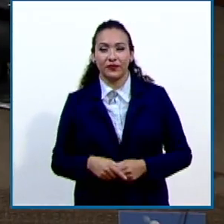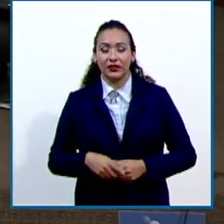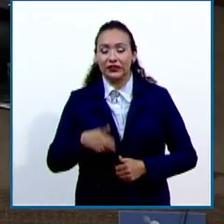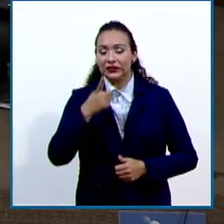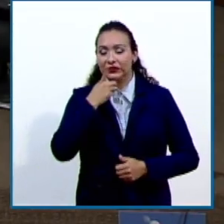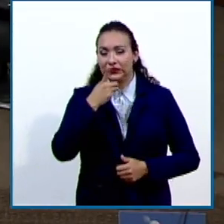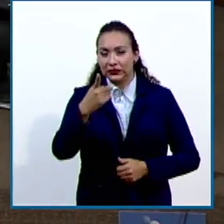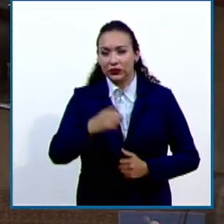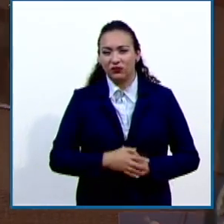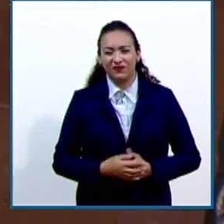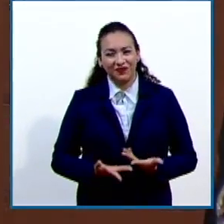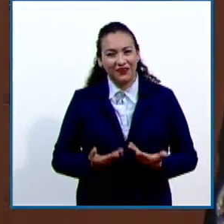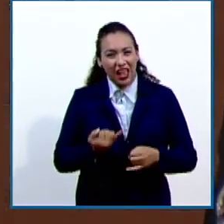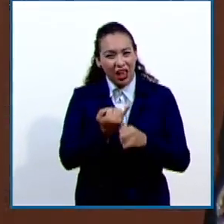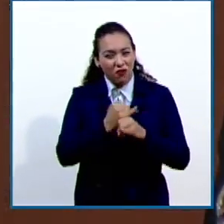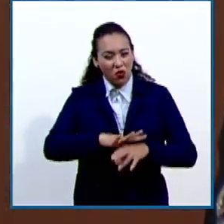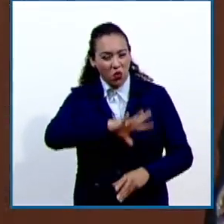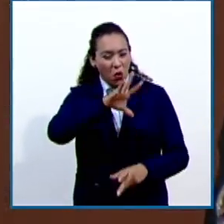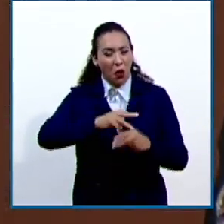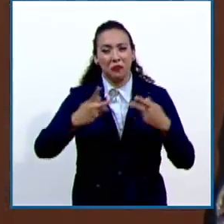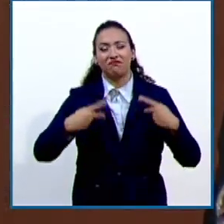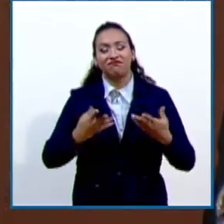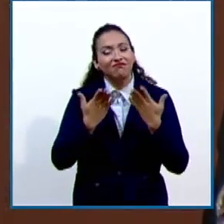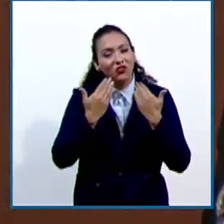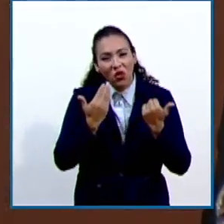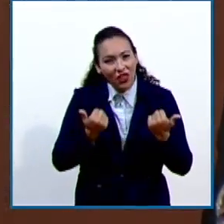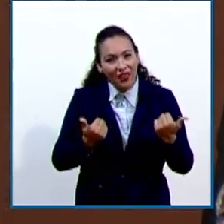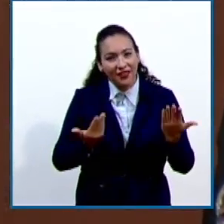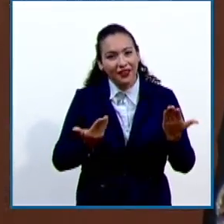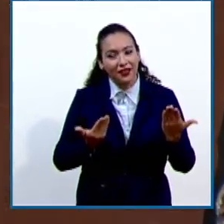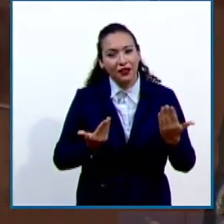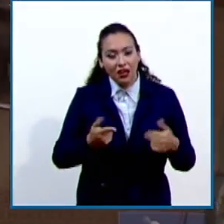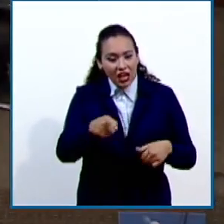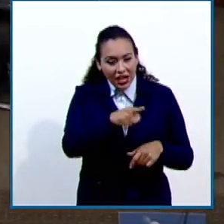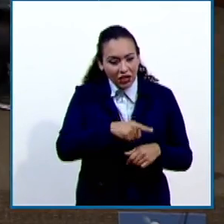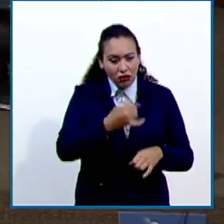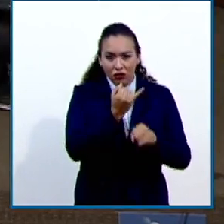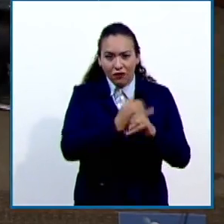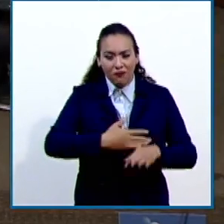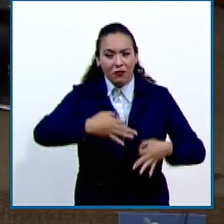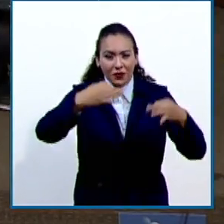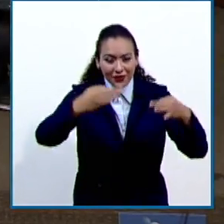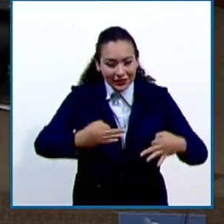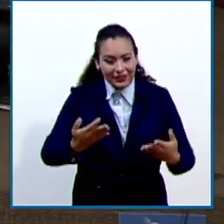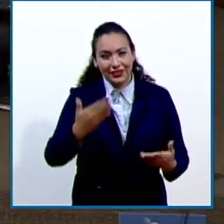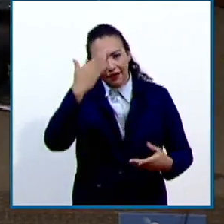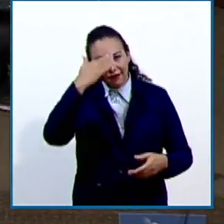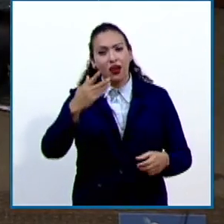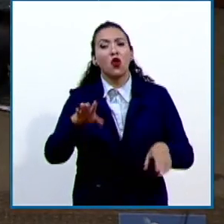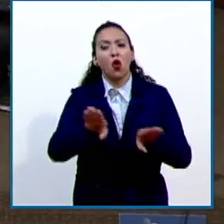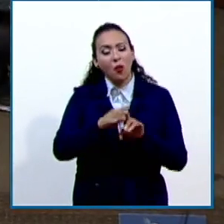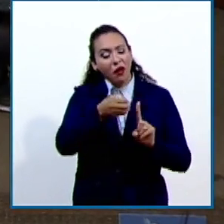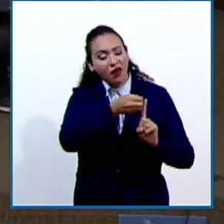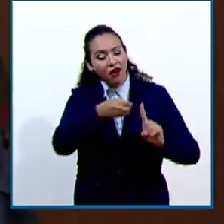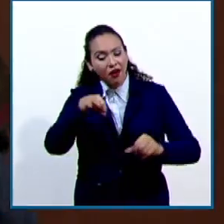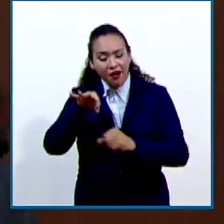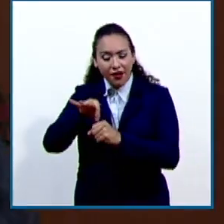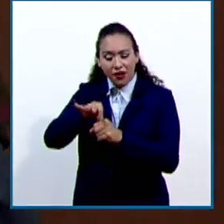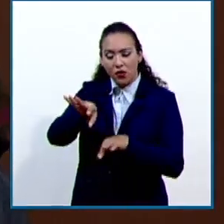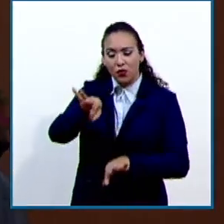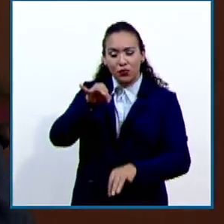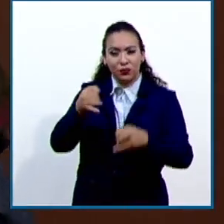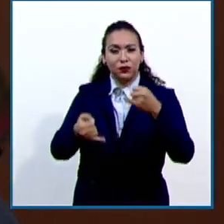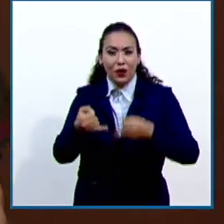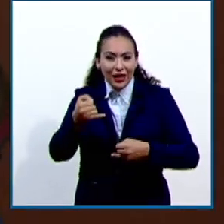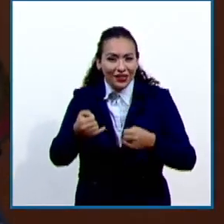lamentaron la falta de información que tendrá la ciudadanía para el proceso electoral de este año en el que se elegirán